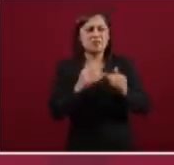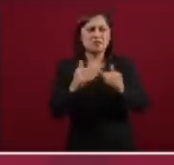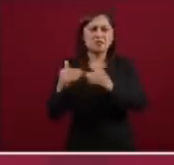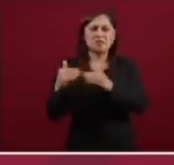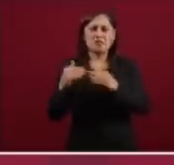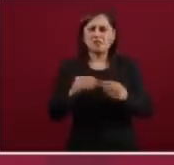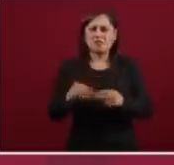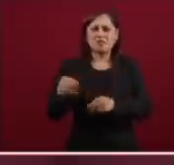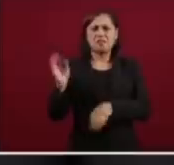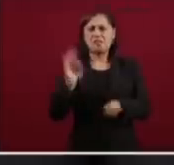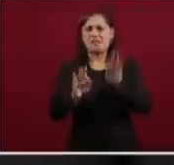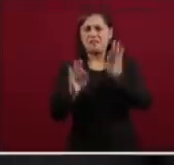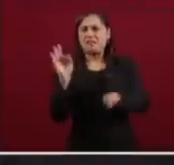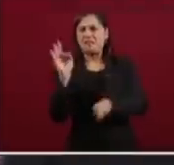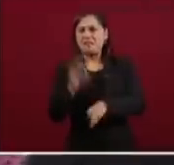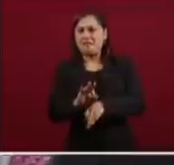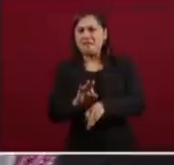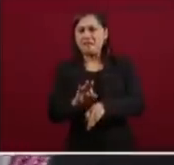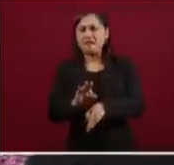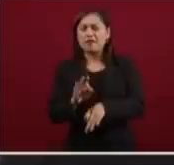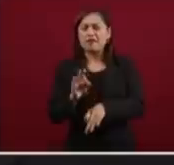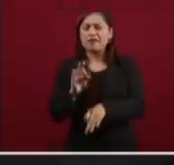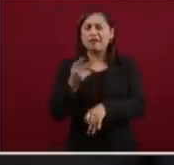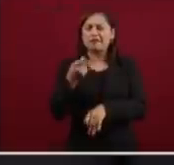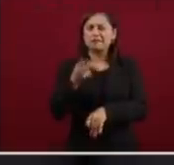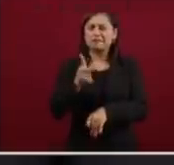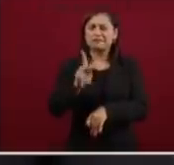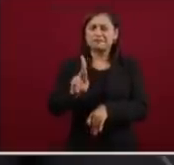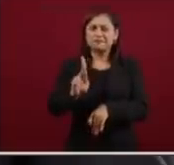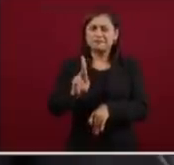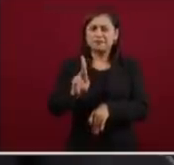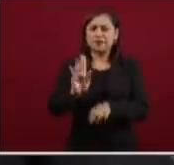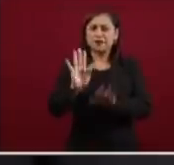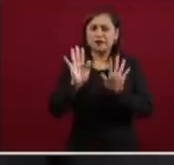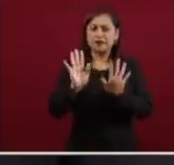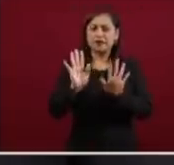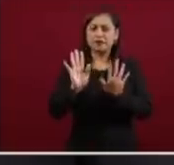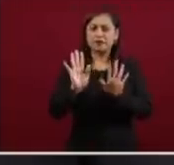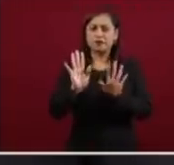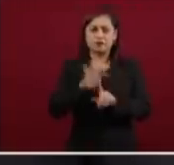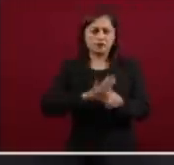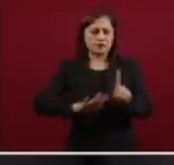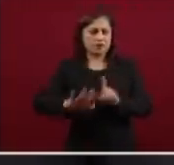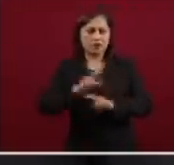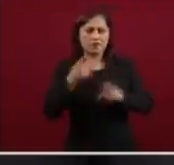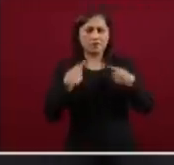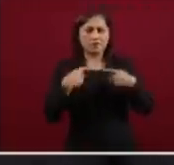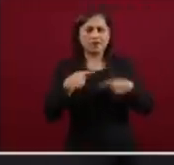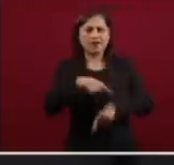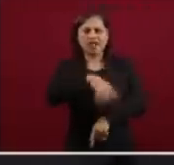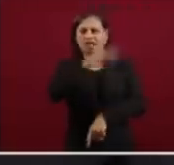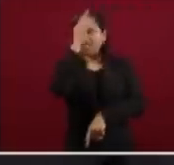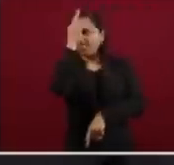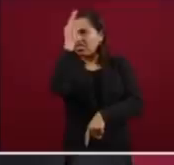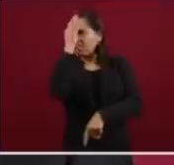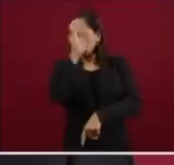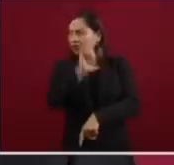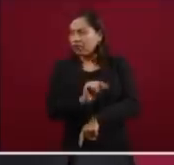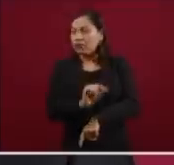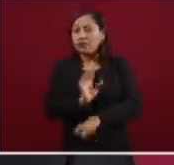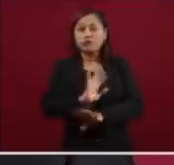pidieron no hay que menospreciar al ciudadano para nadie